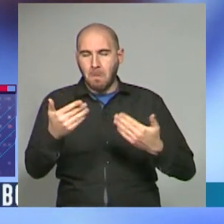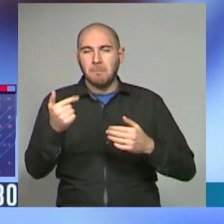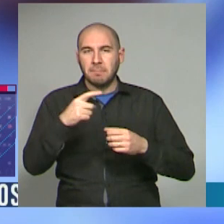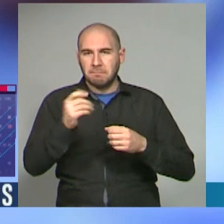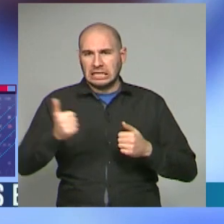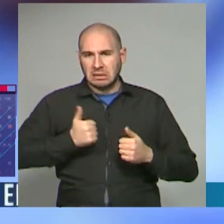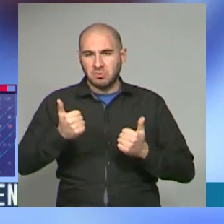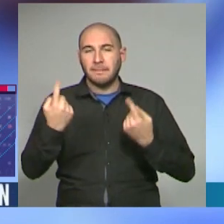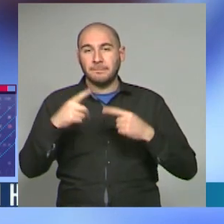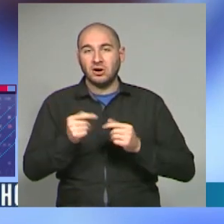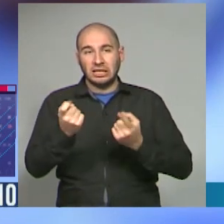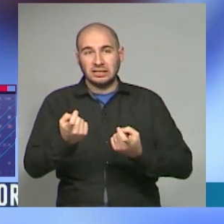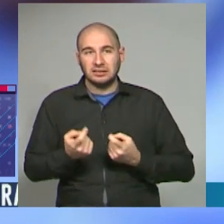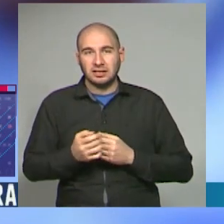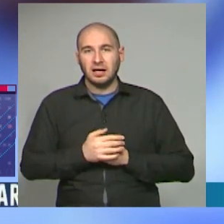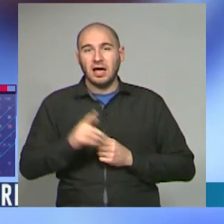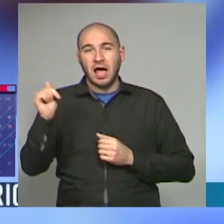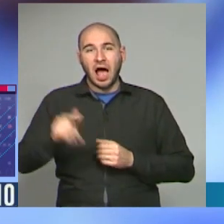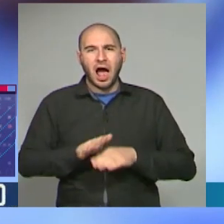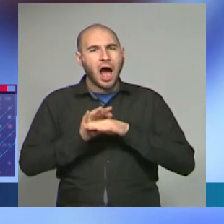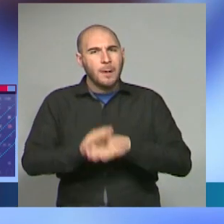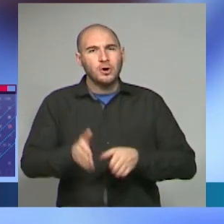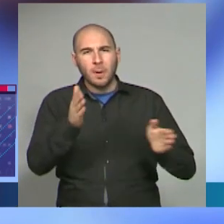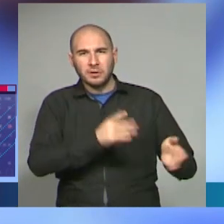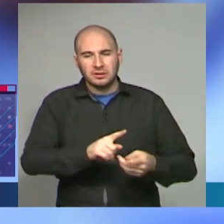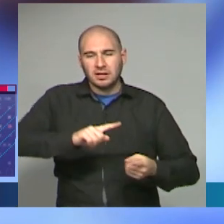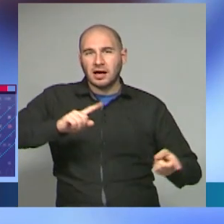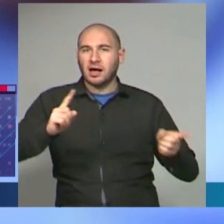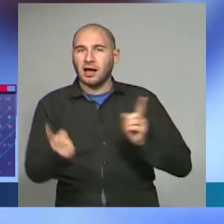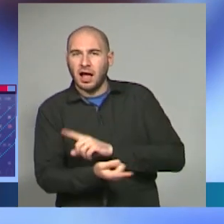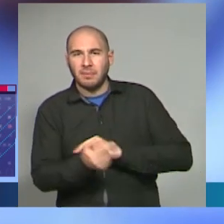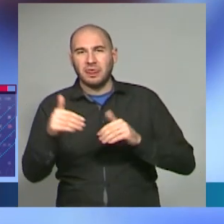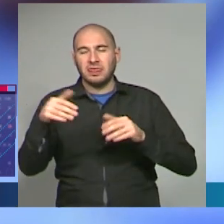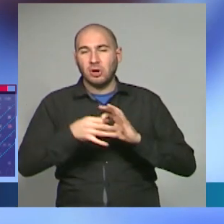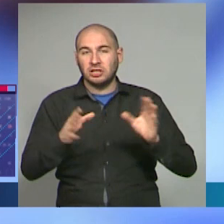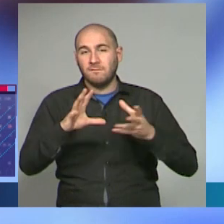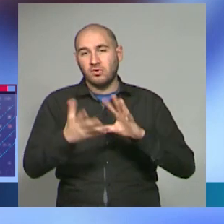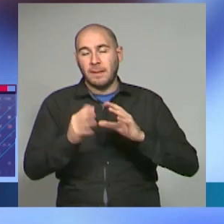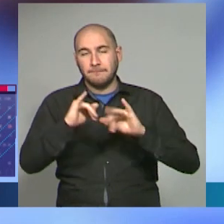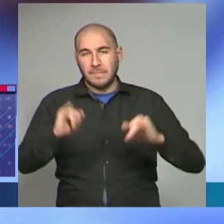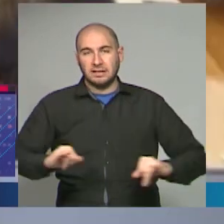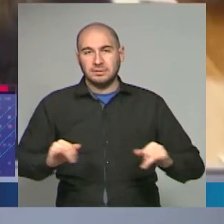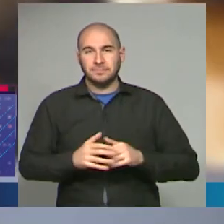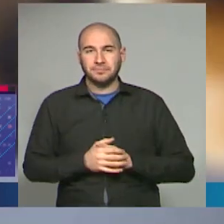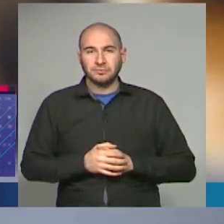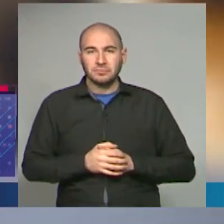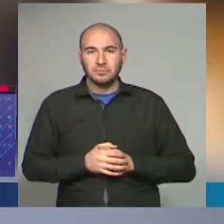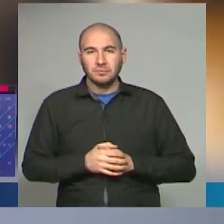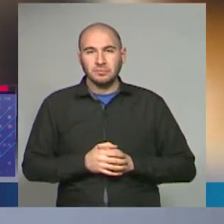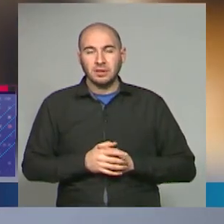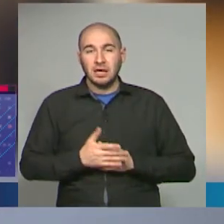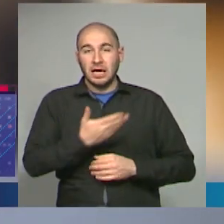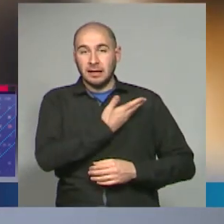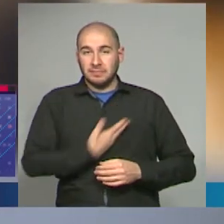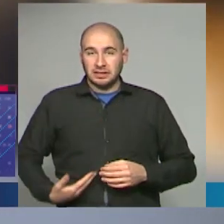militares, pero indicó que es necesario el más pleno respaldo al proceso de transición democrática de forma pacífica. Por su parte,